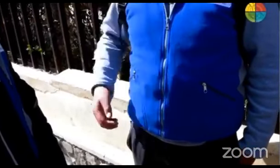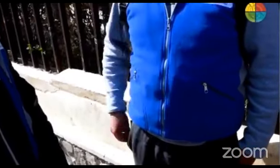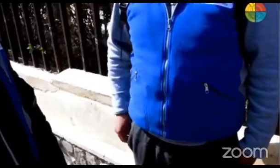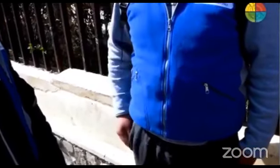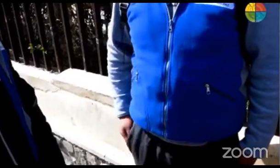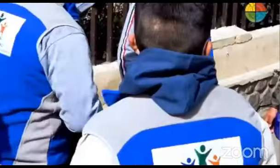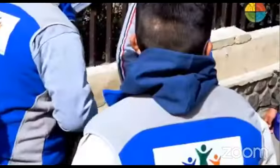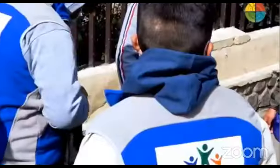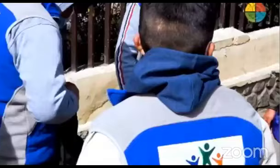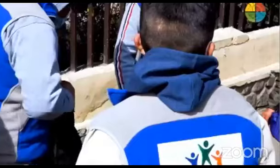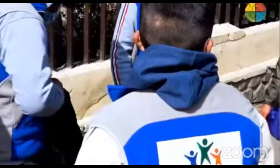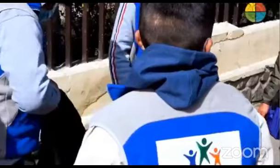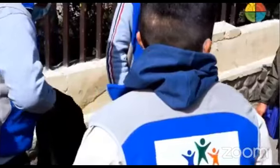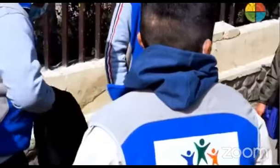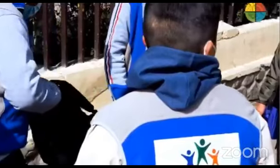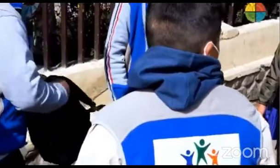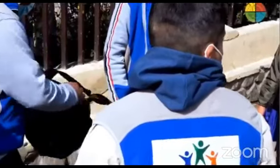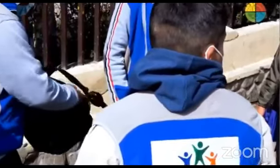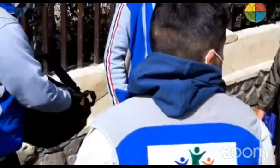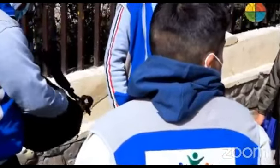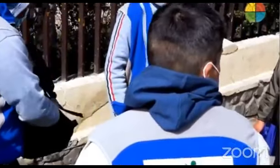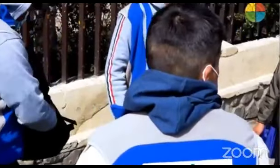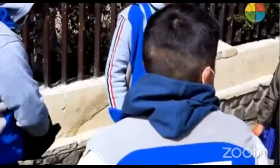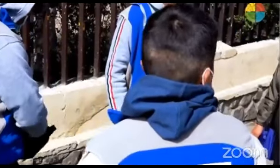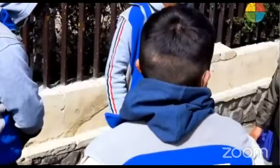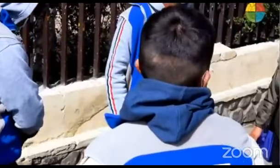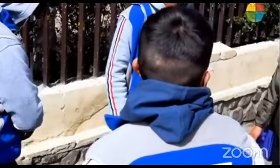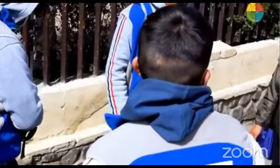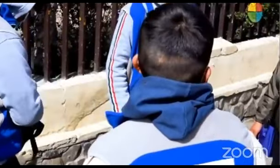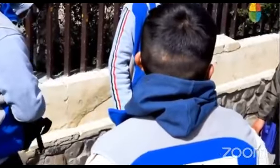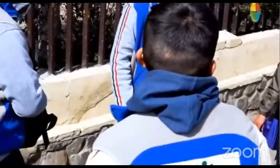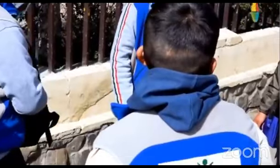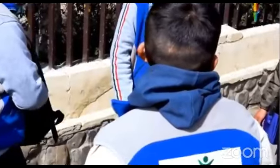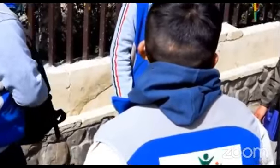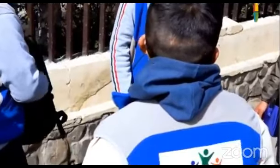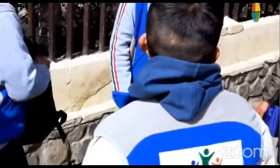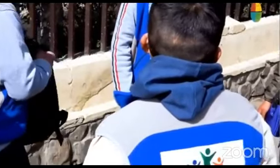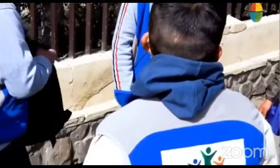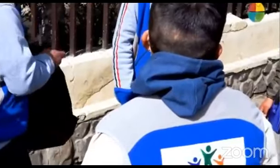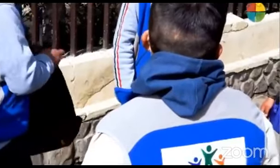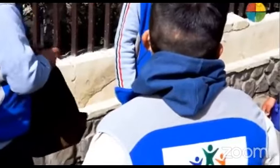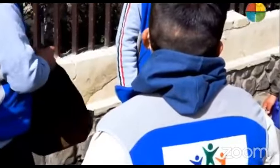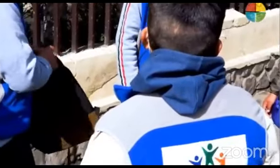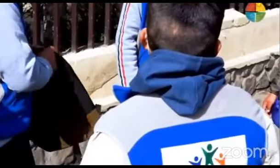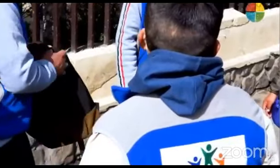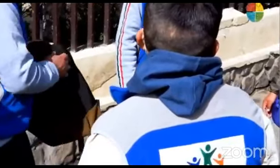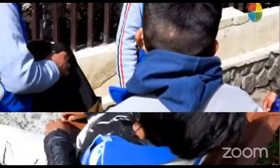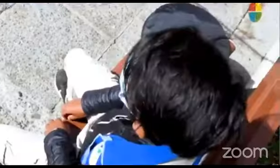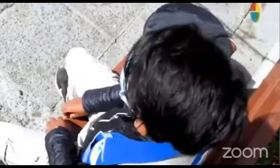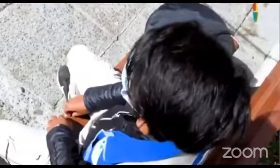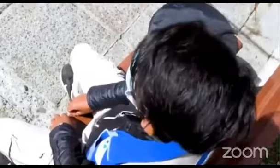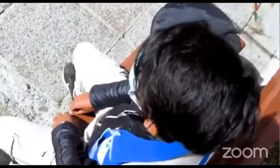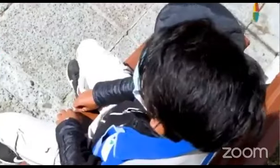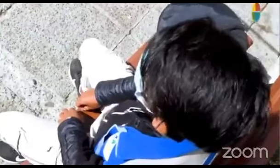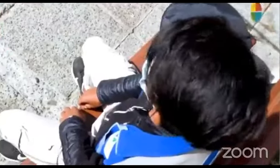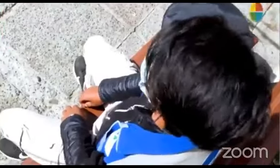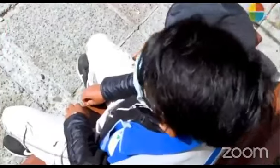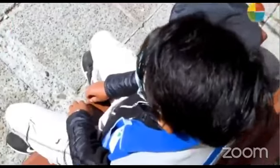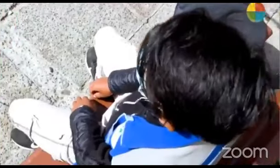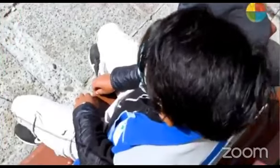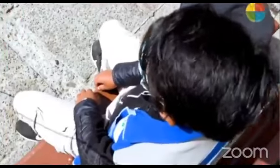frente a tus ojos no es verdad no pasa eso veces dato yo pensé que iba a morir porque me caí de un primer piso violaciones